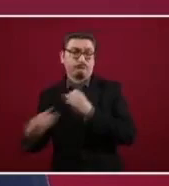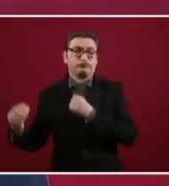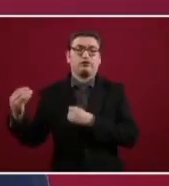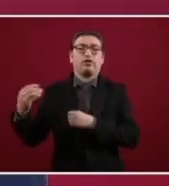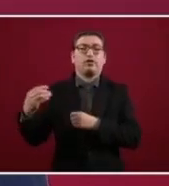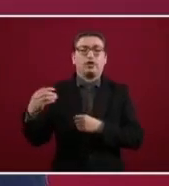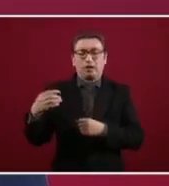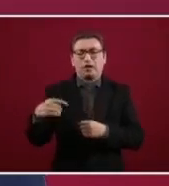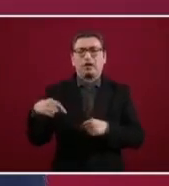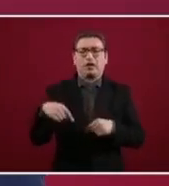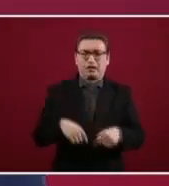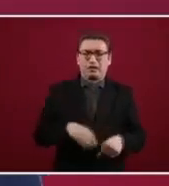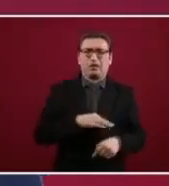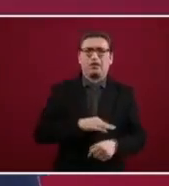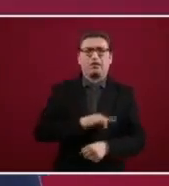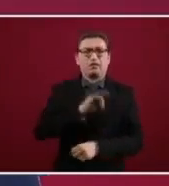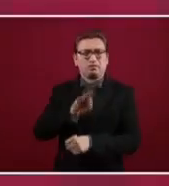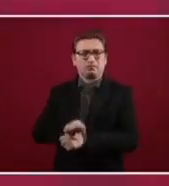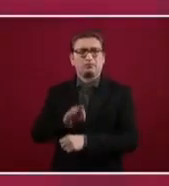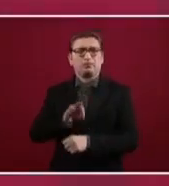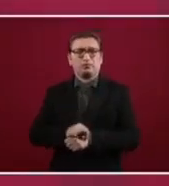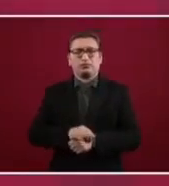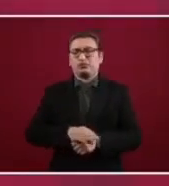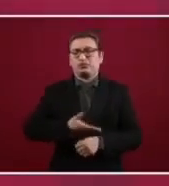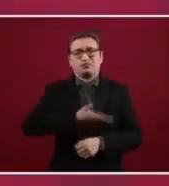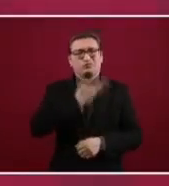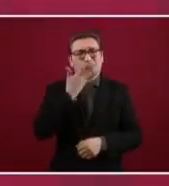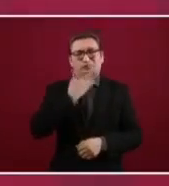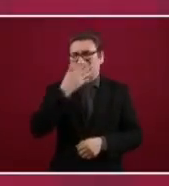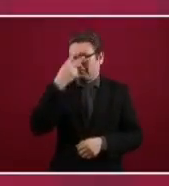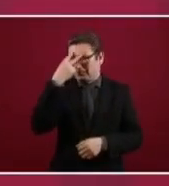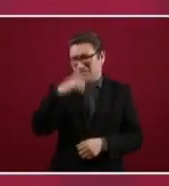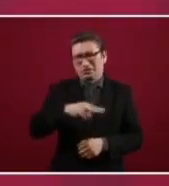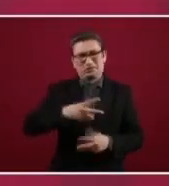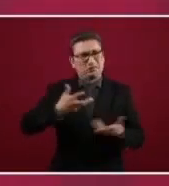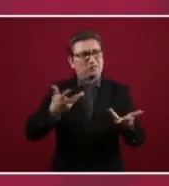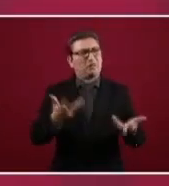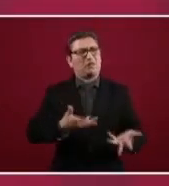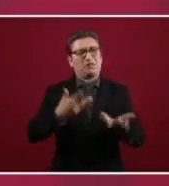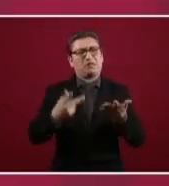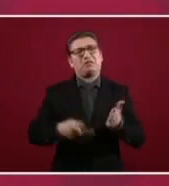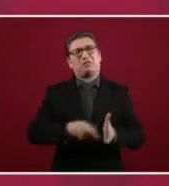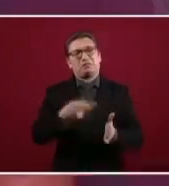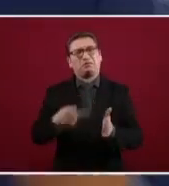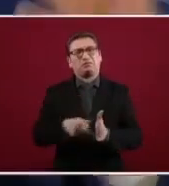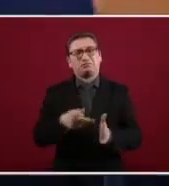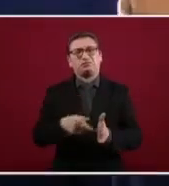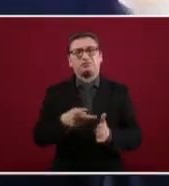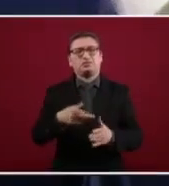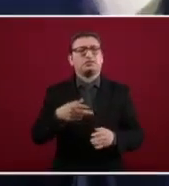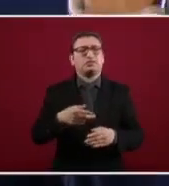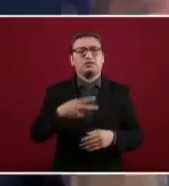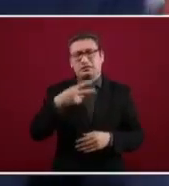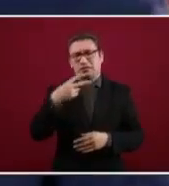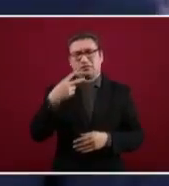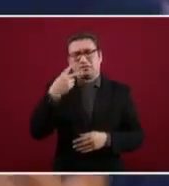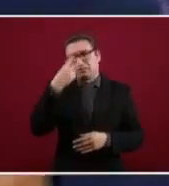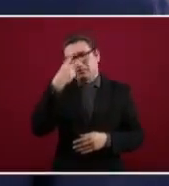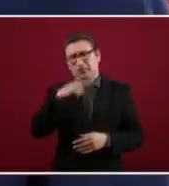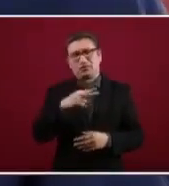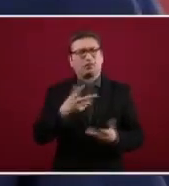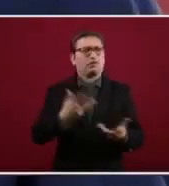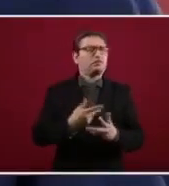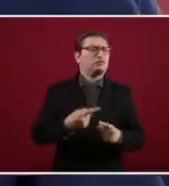y esa es una tradición de méxico y lo ha hecho con perseguidos